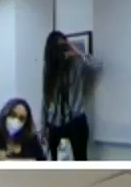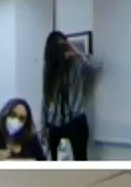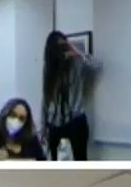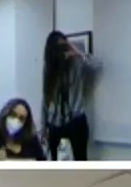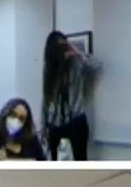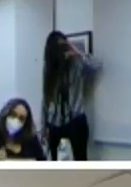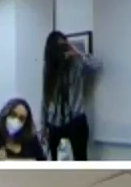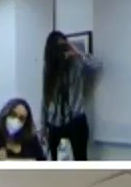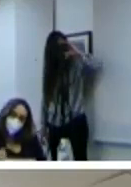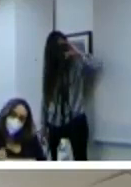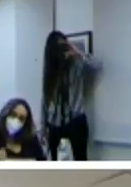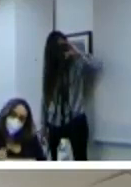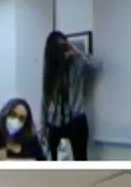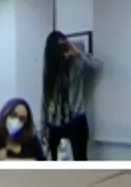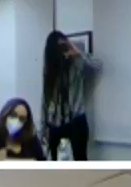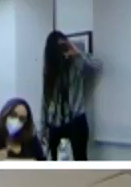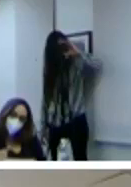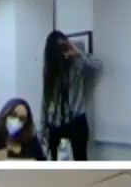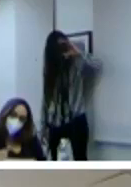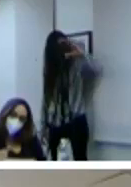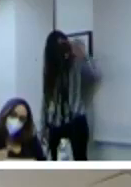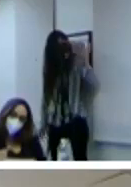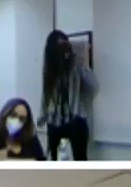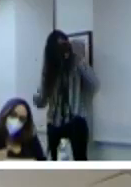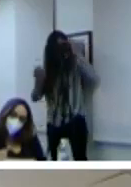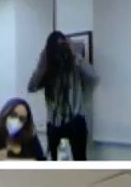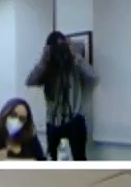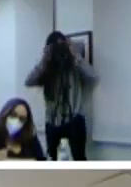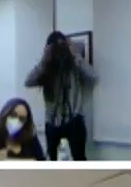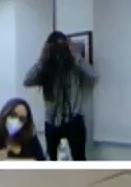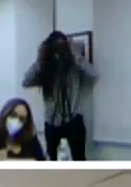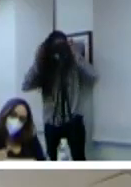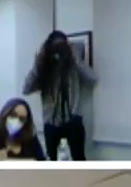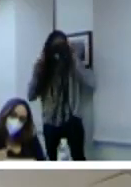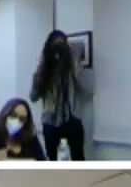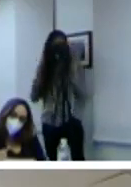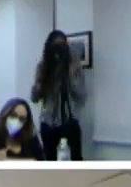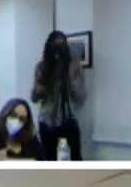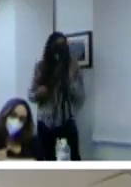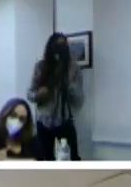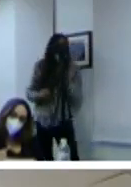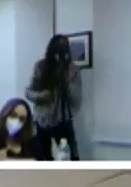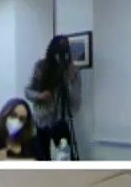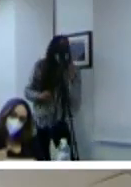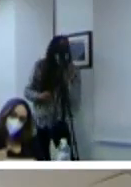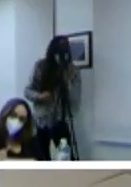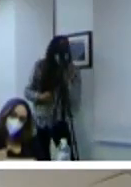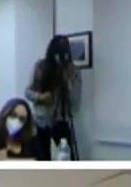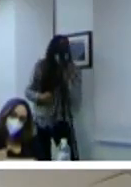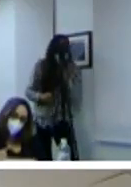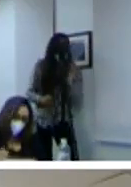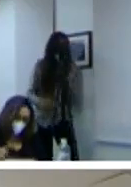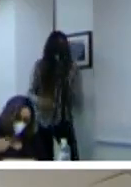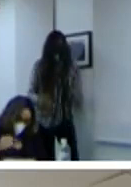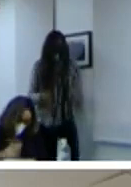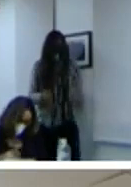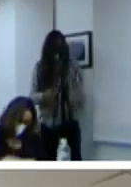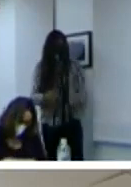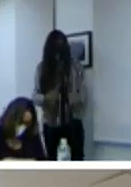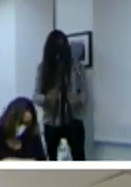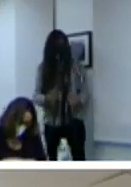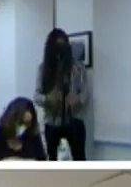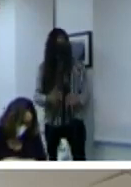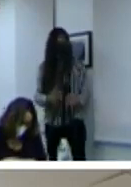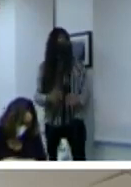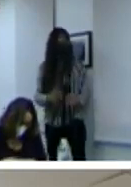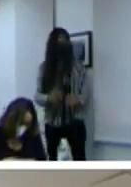de nuevo, pensamos en básicamente la necesidad que viene subiendo desde las plantas, básicamente los jefes de operaciones y